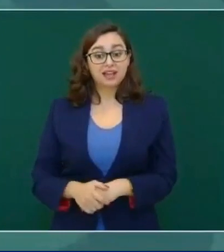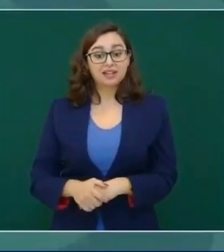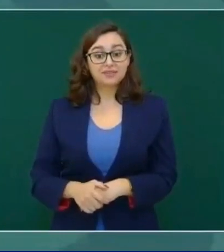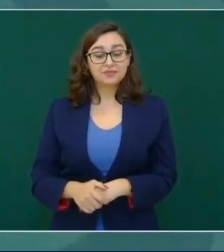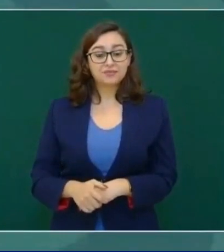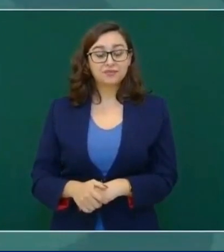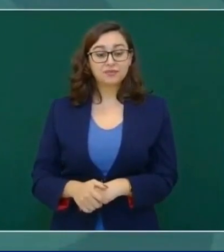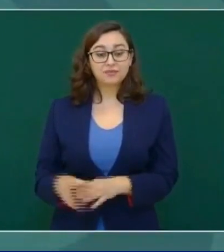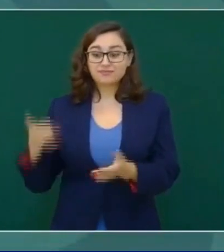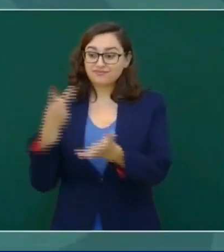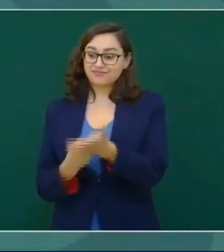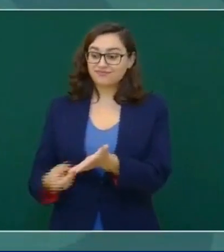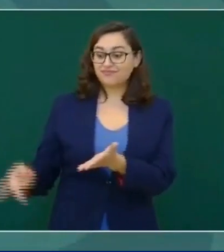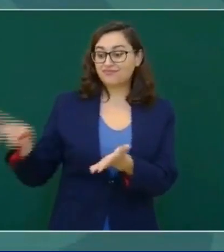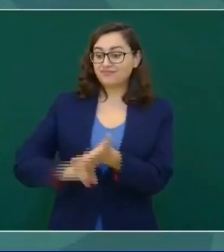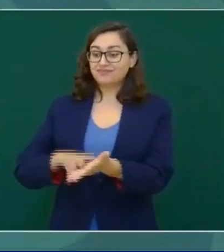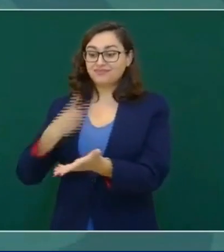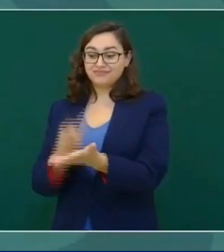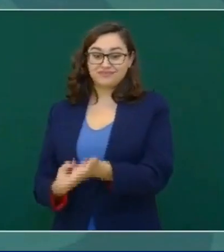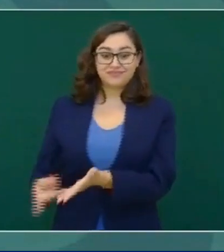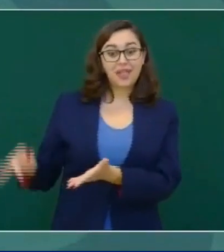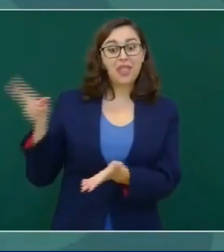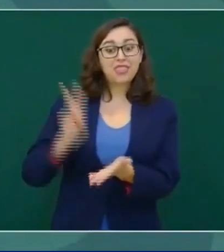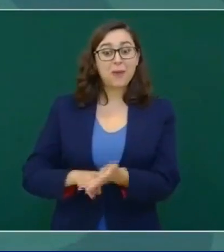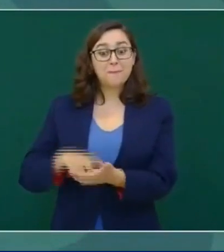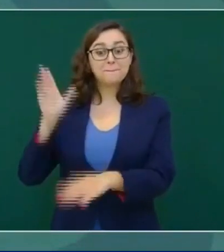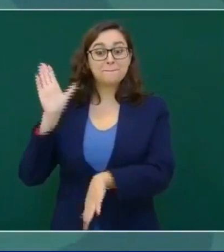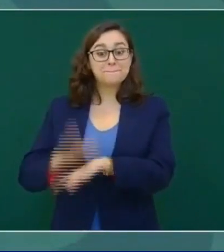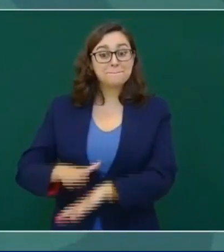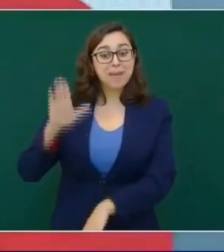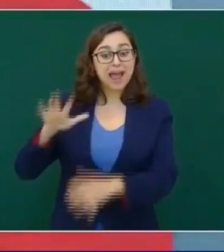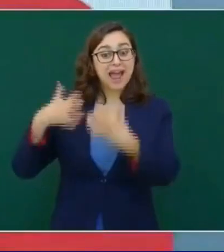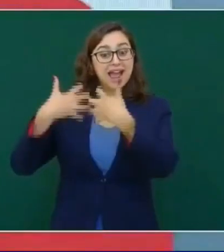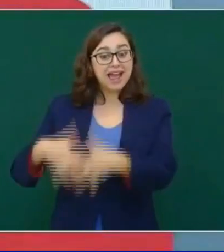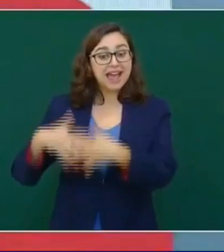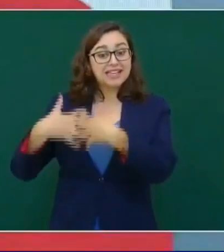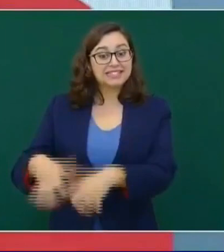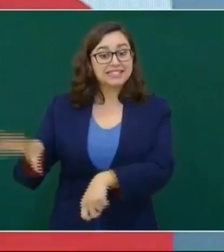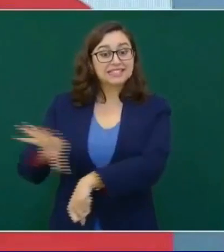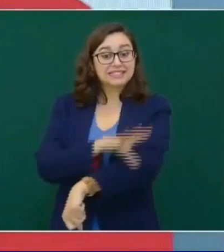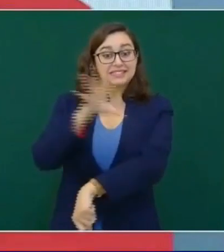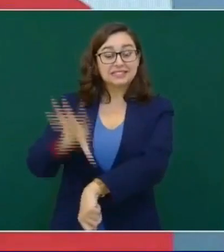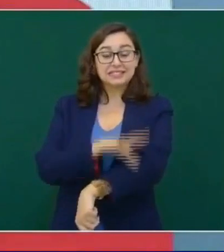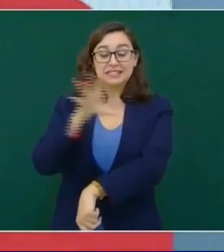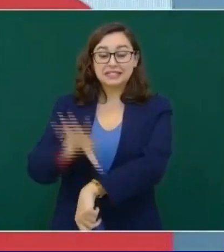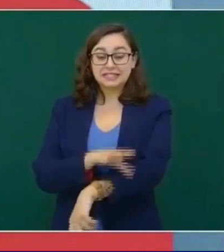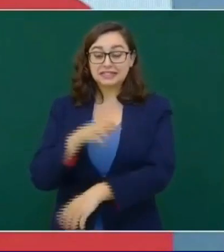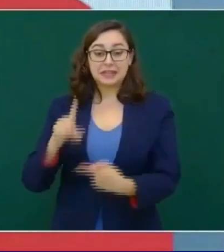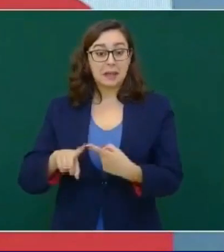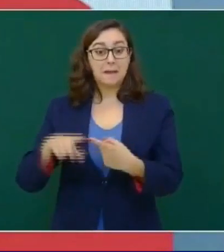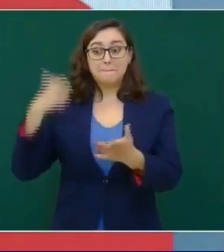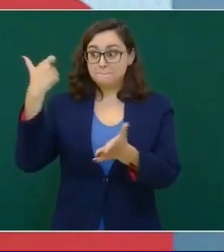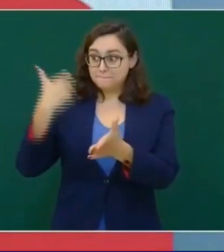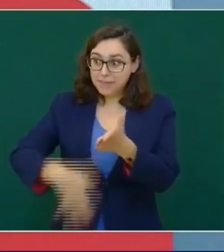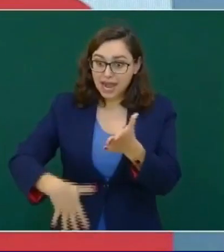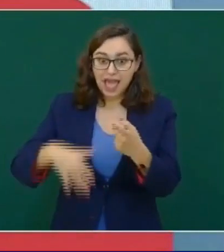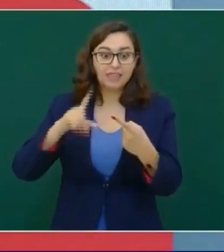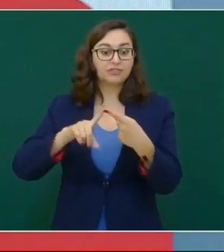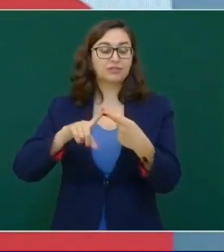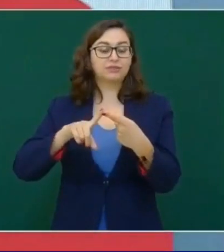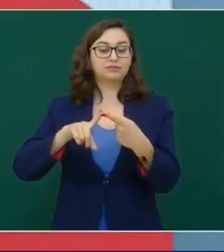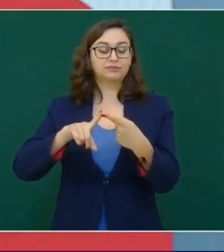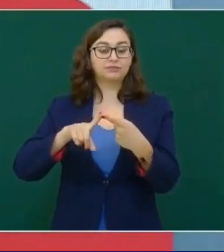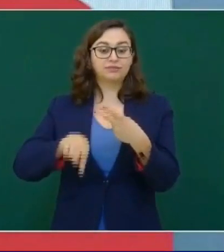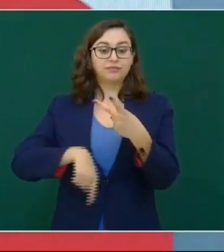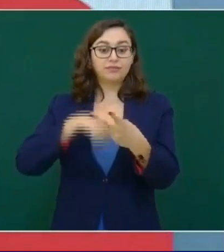2 veces más energía eléctrica, es la energía eléctrica más barata,